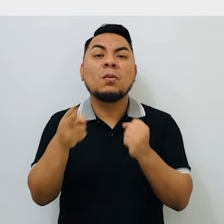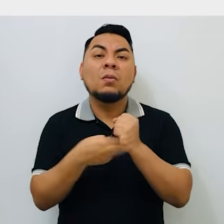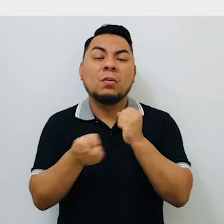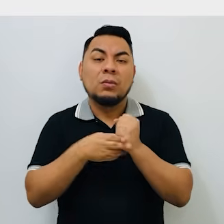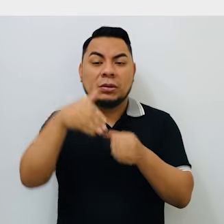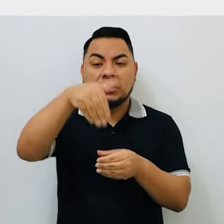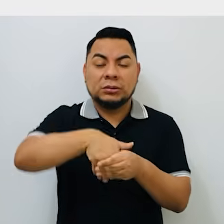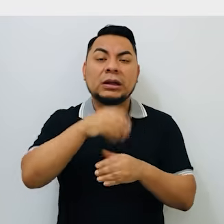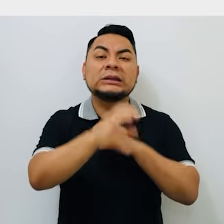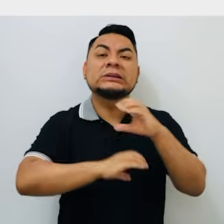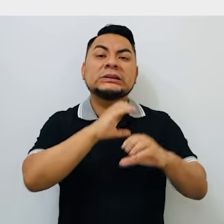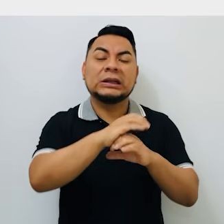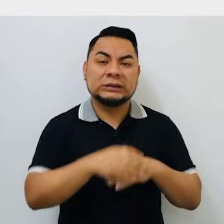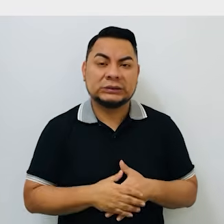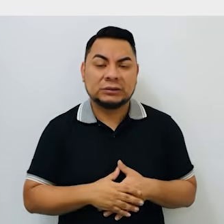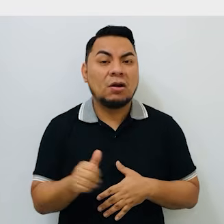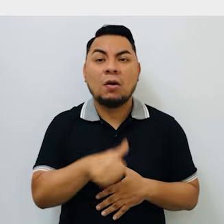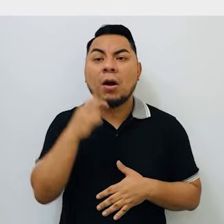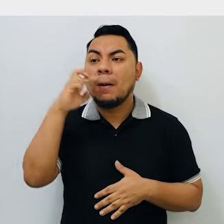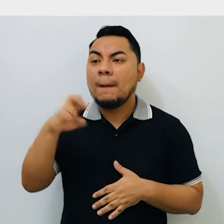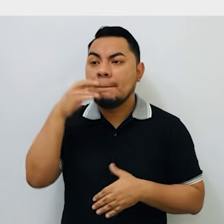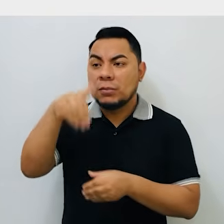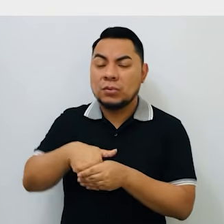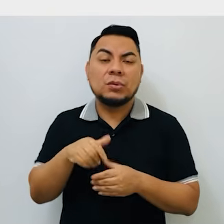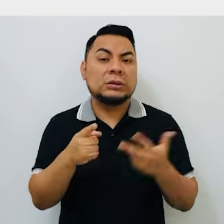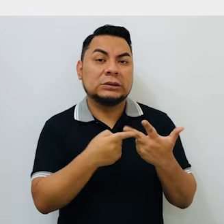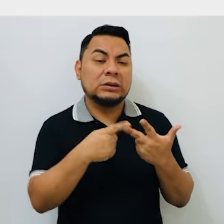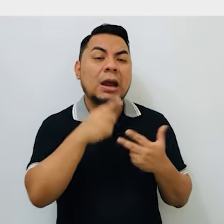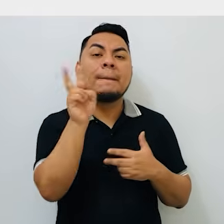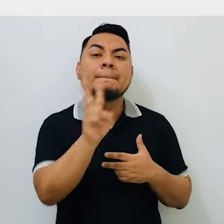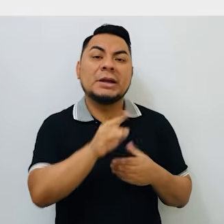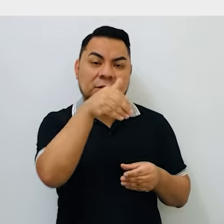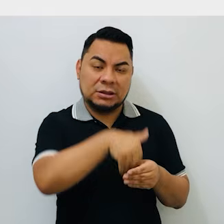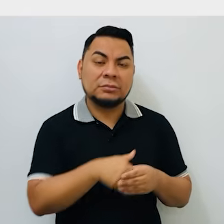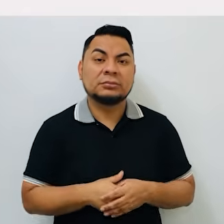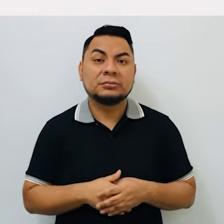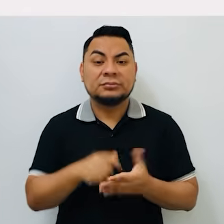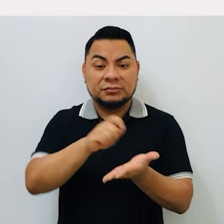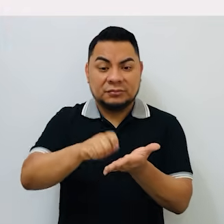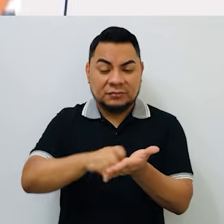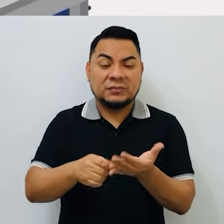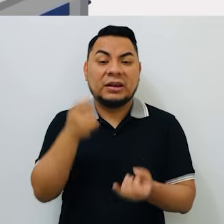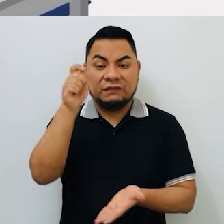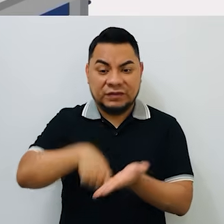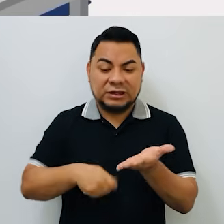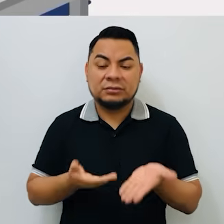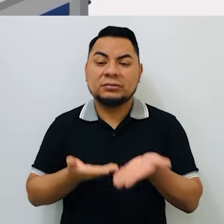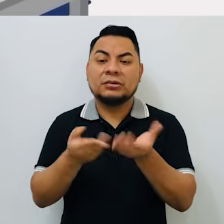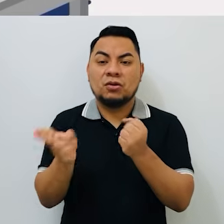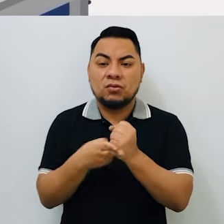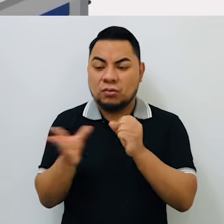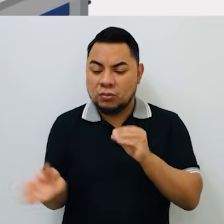se guarda un ejemplar en el sobre celeste, otro en el plomo y un tercero en el verde. Llenan, firman y